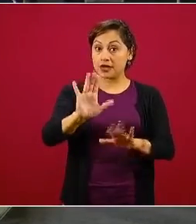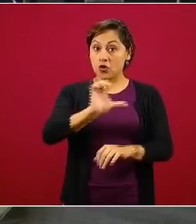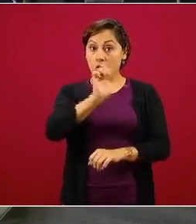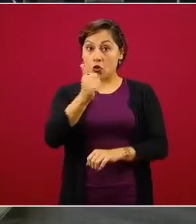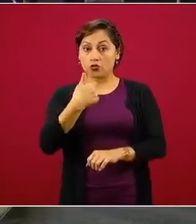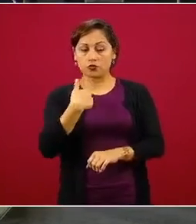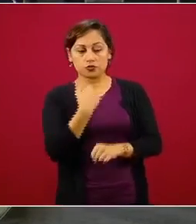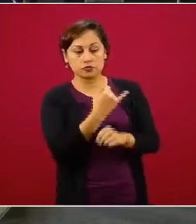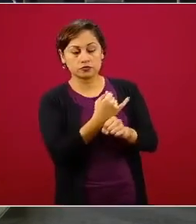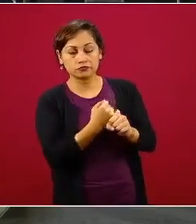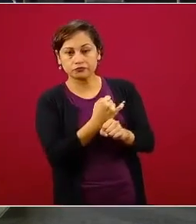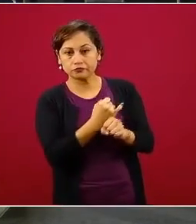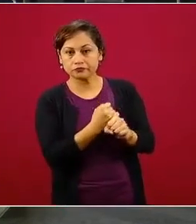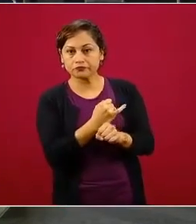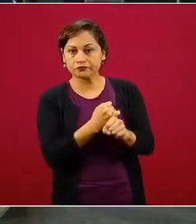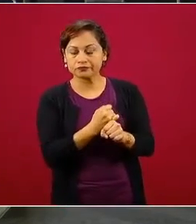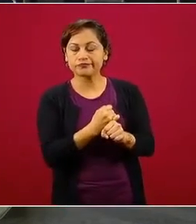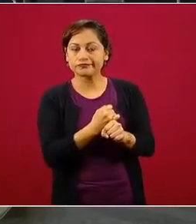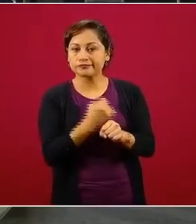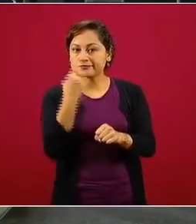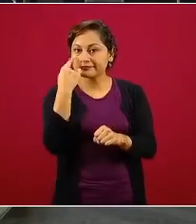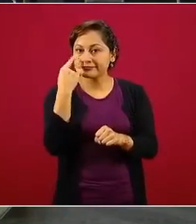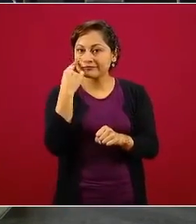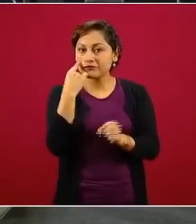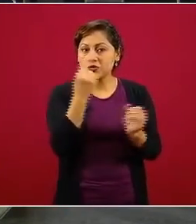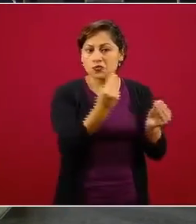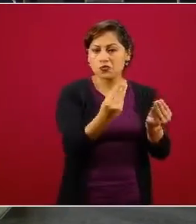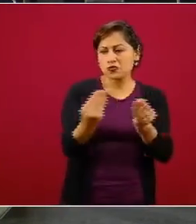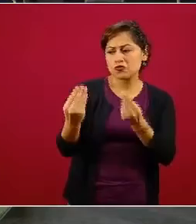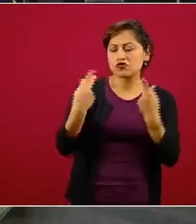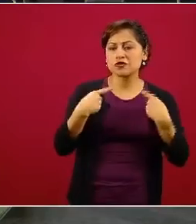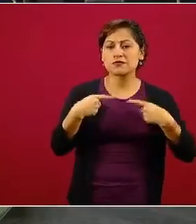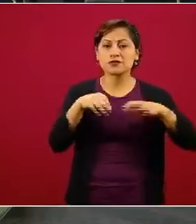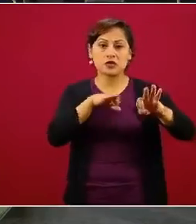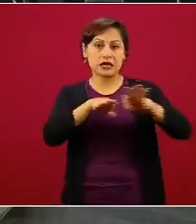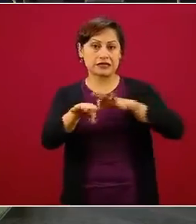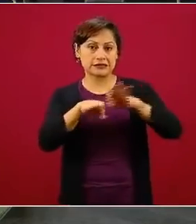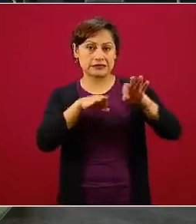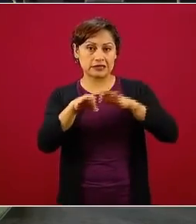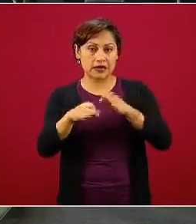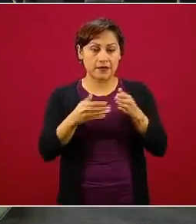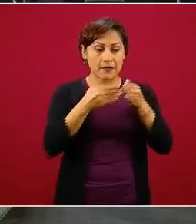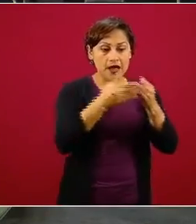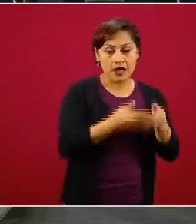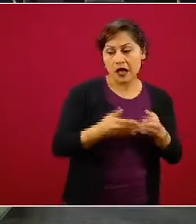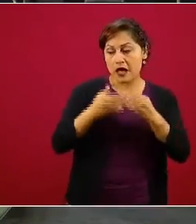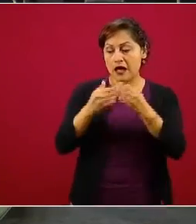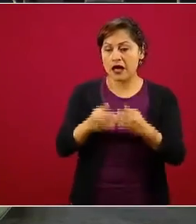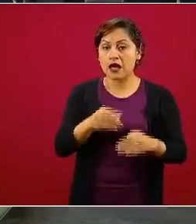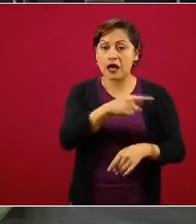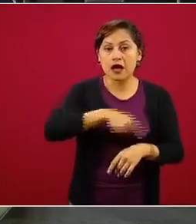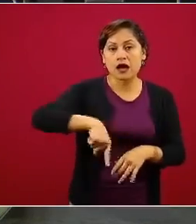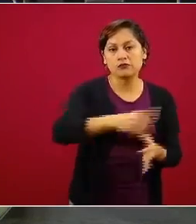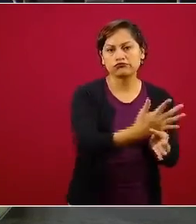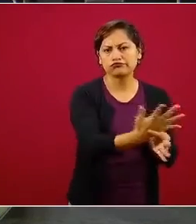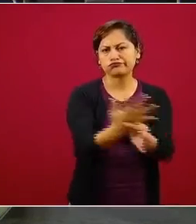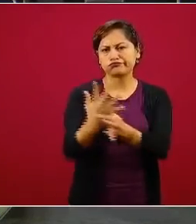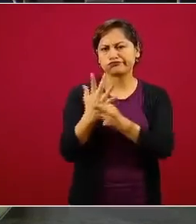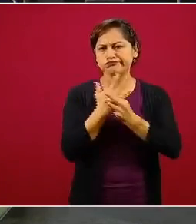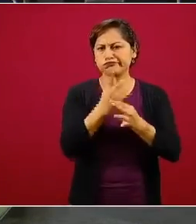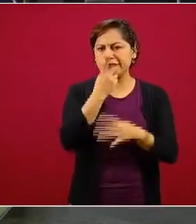la mayoría de la gente de mar prefiere a la Secretaría de Marina para los trámites en capitanías de